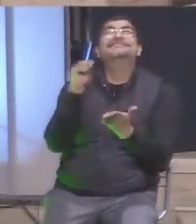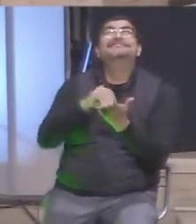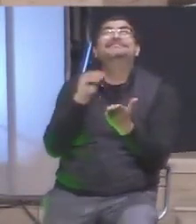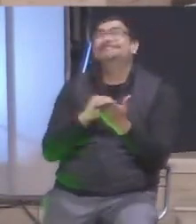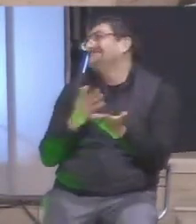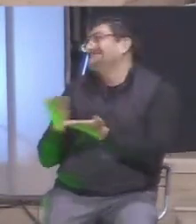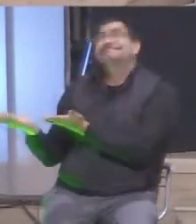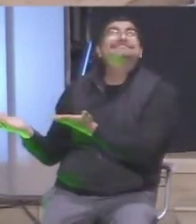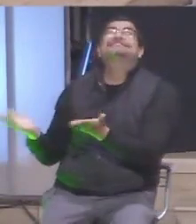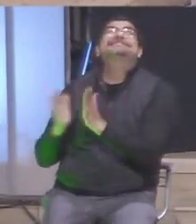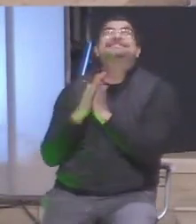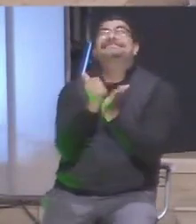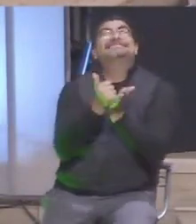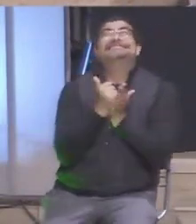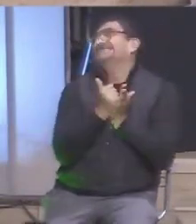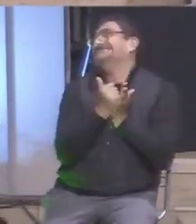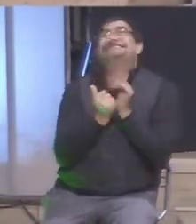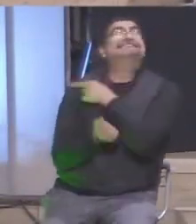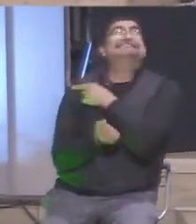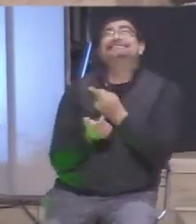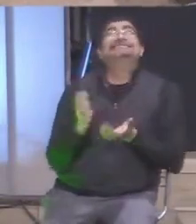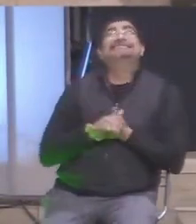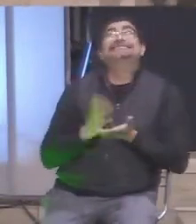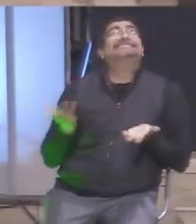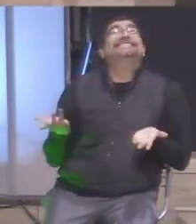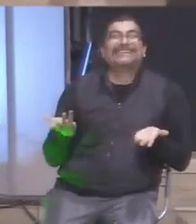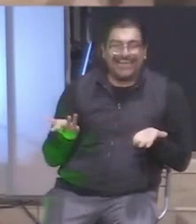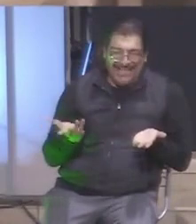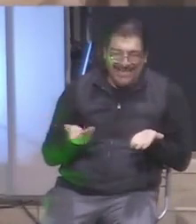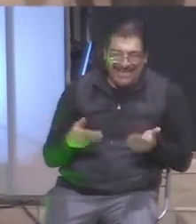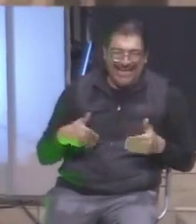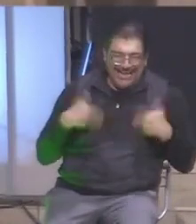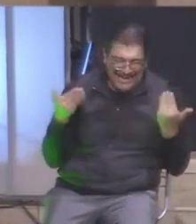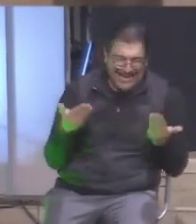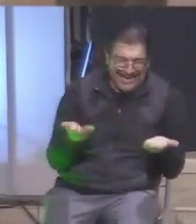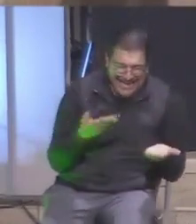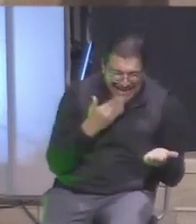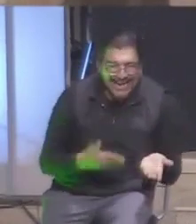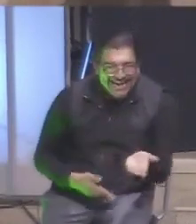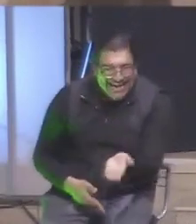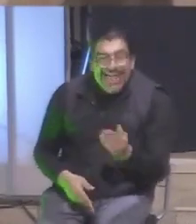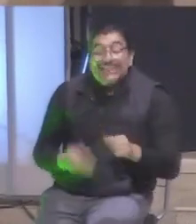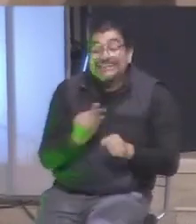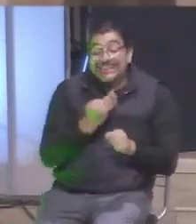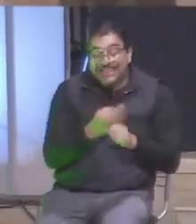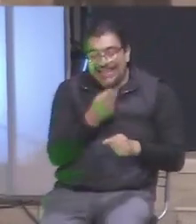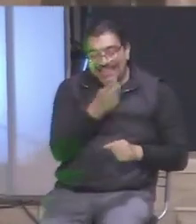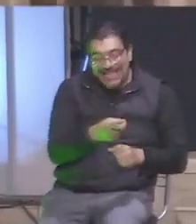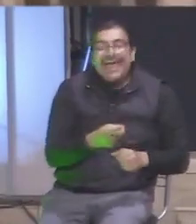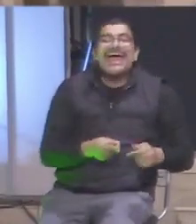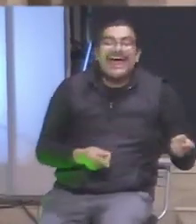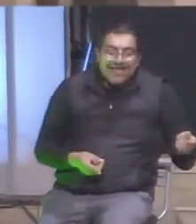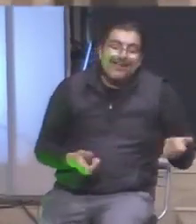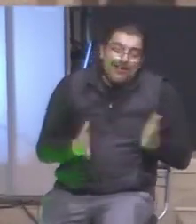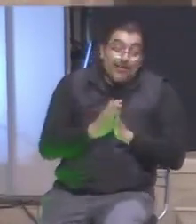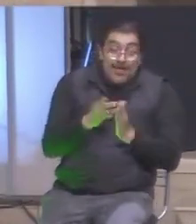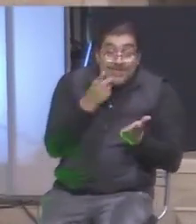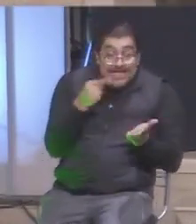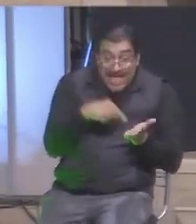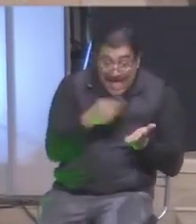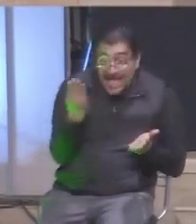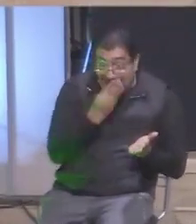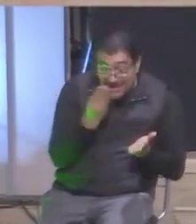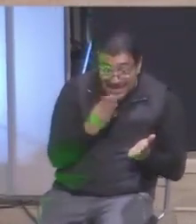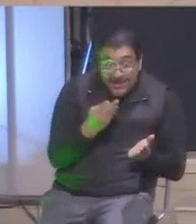milagro Dígale vuelvo a leer el varón de Dios preguntar preguntó Estoy leyendo Segunda de